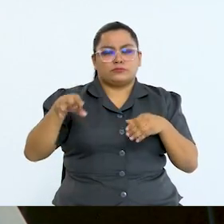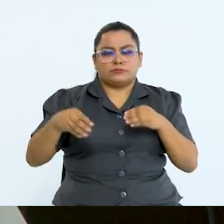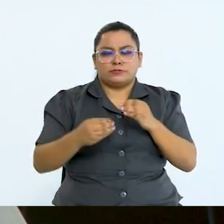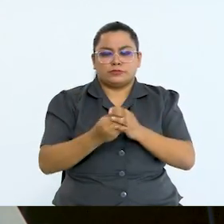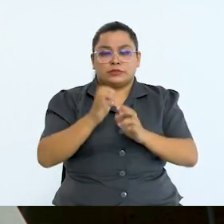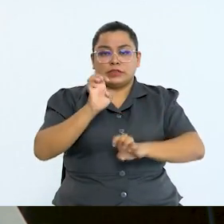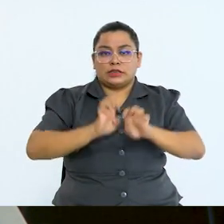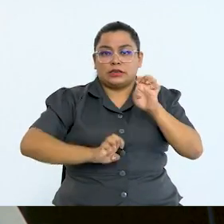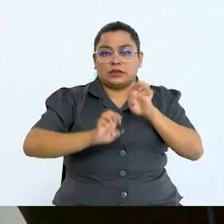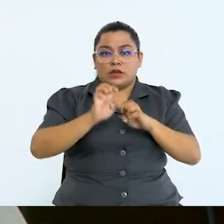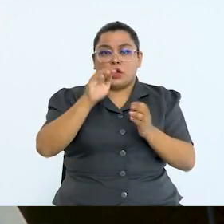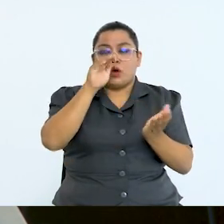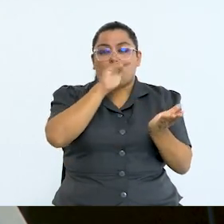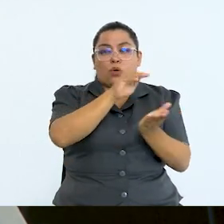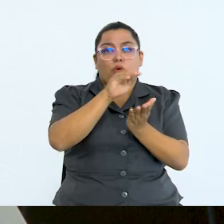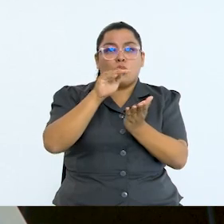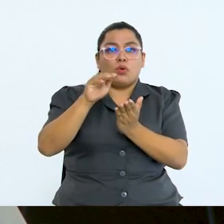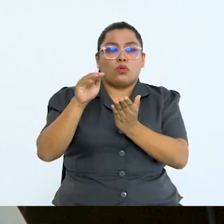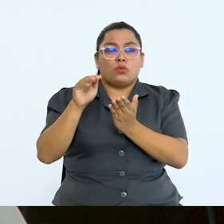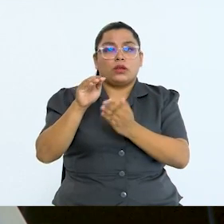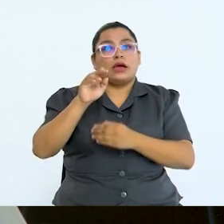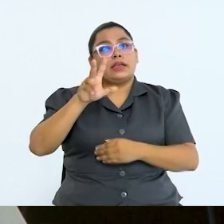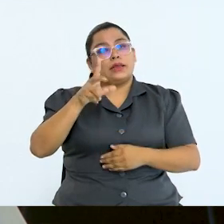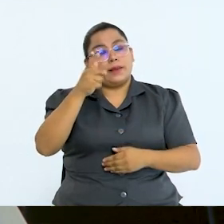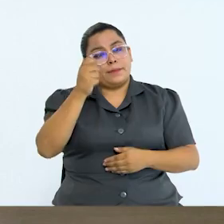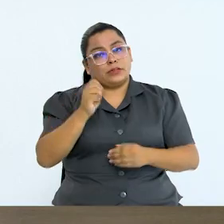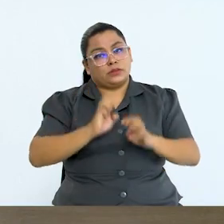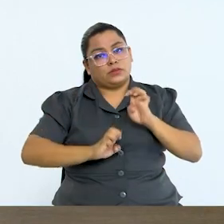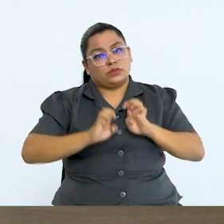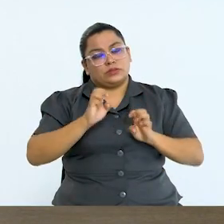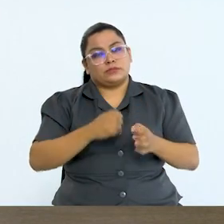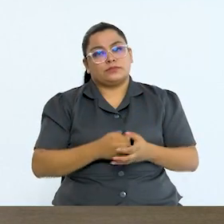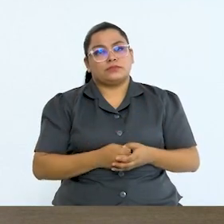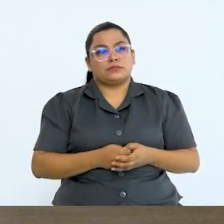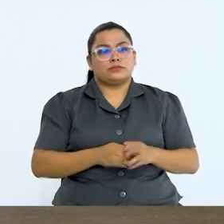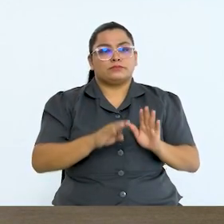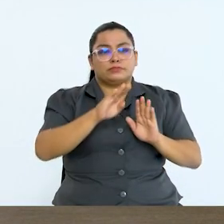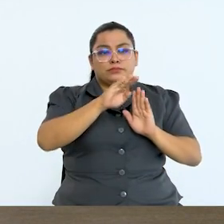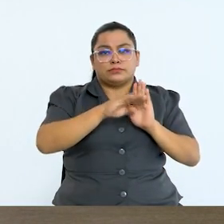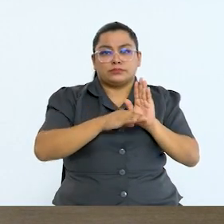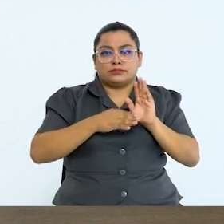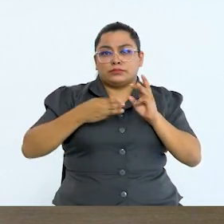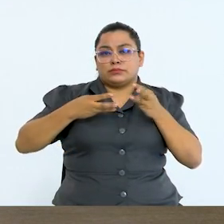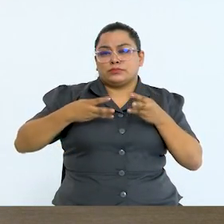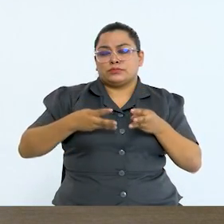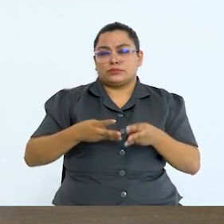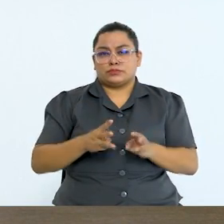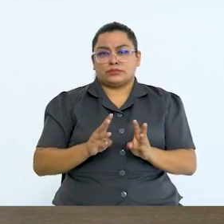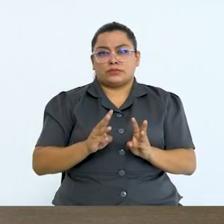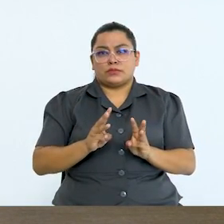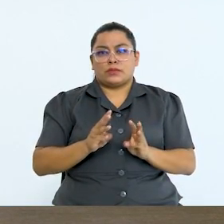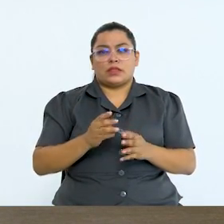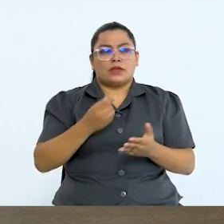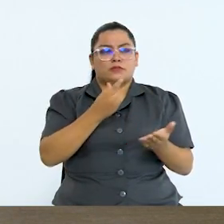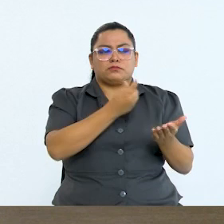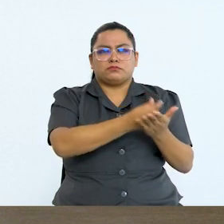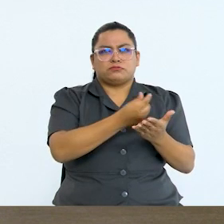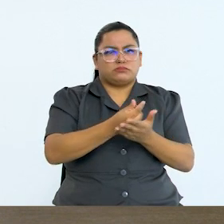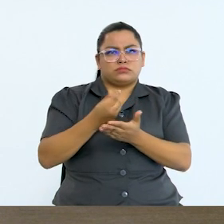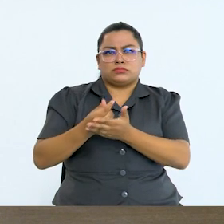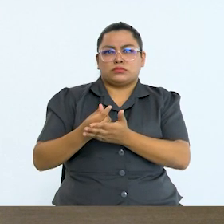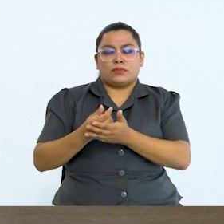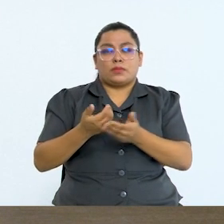las evaluaciones por unidad y trimestre. Las guías metodológicas para todos los grados